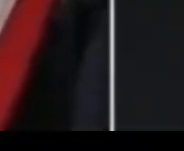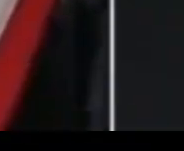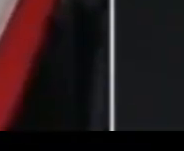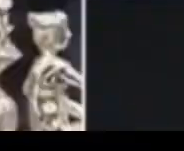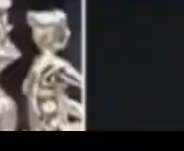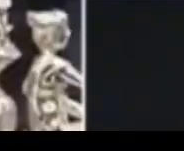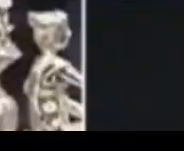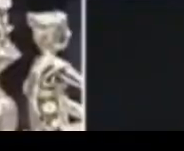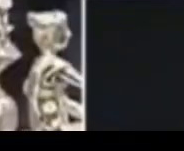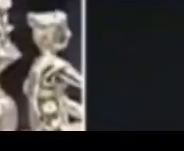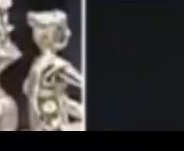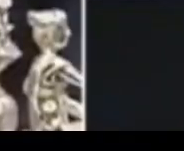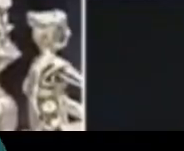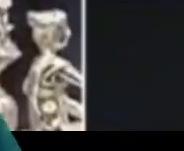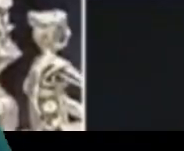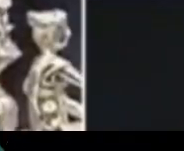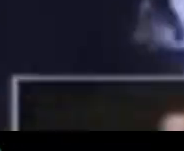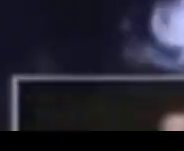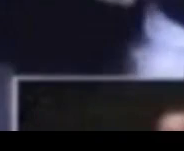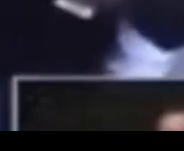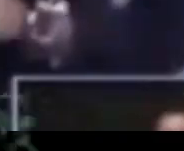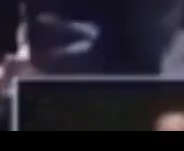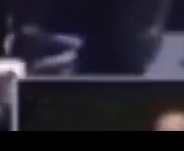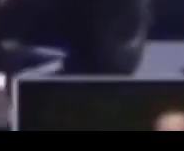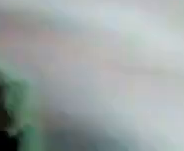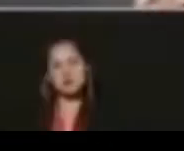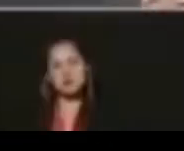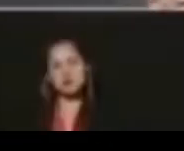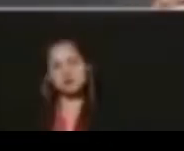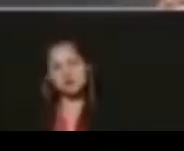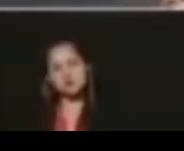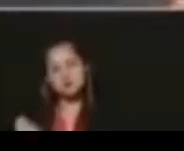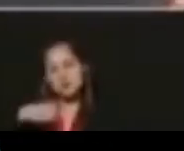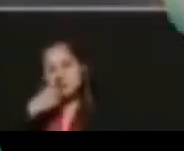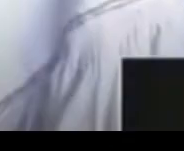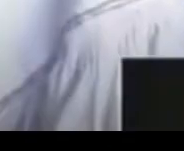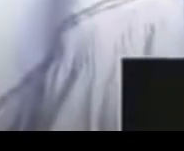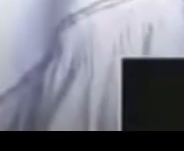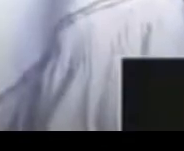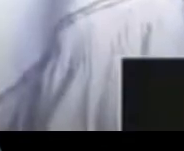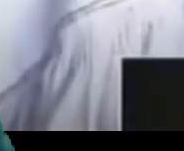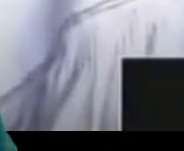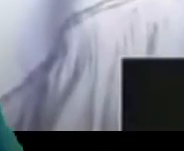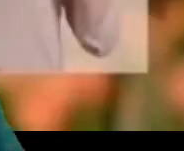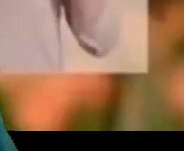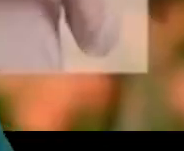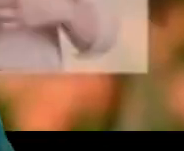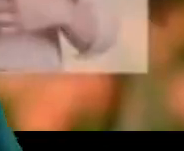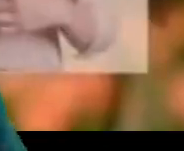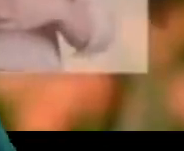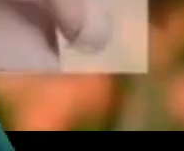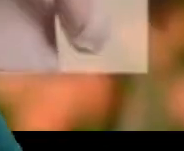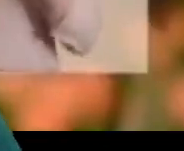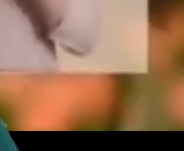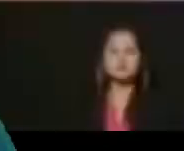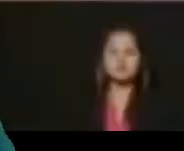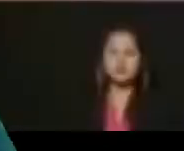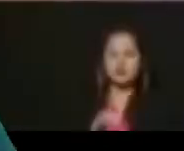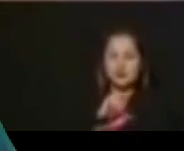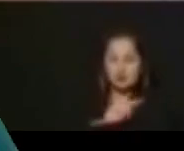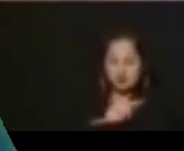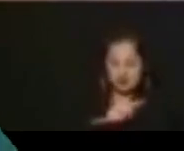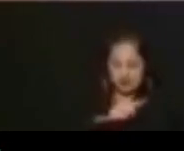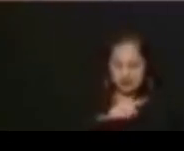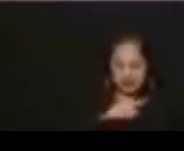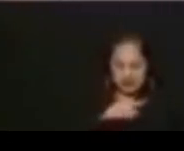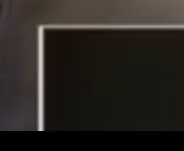viven durante 2 meses. México no puede sobrevivir 2 días si se corta el suministro y ya lo vivimos.